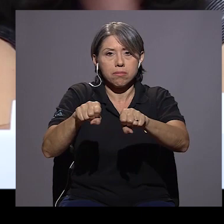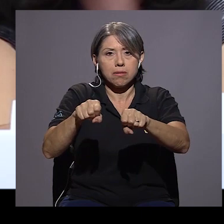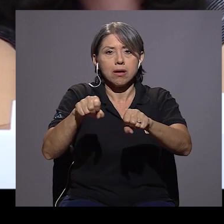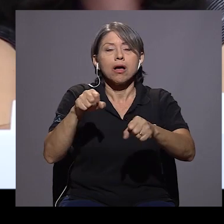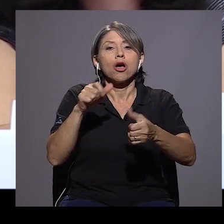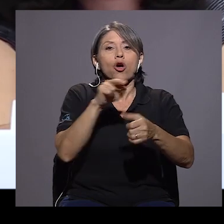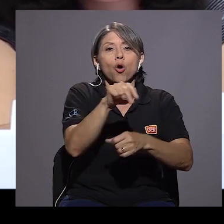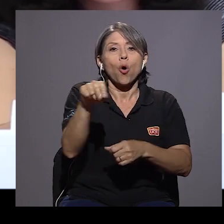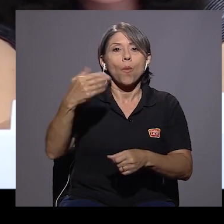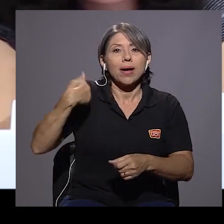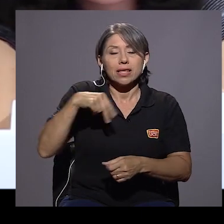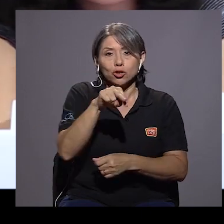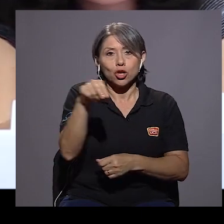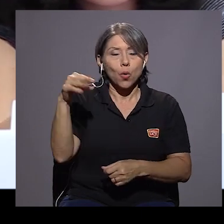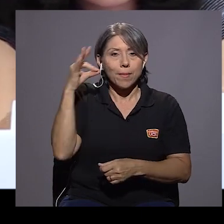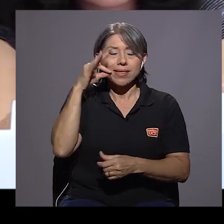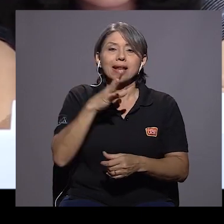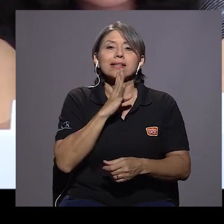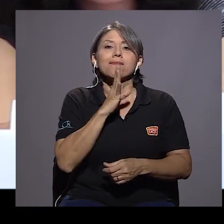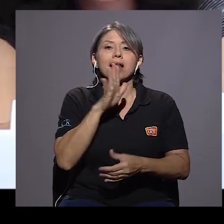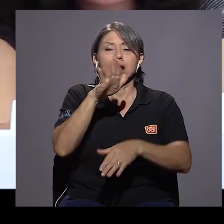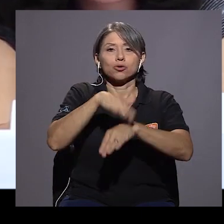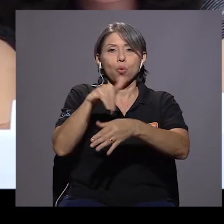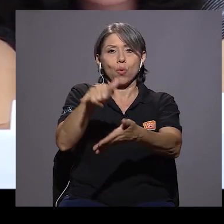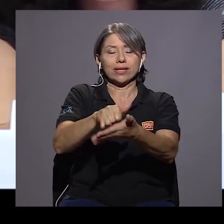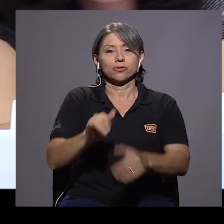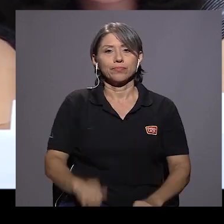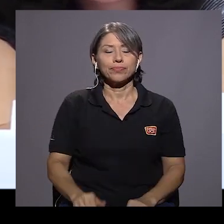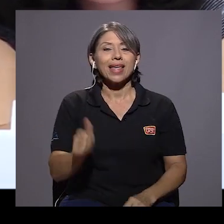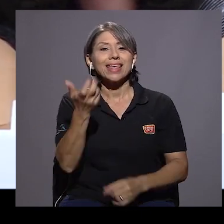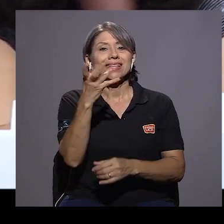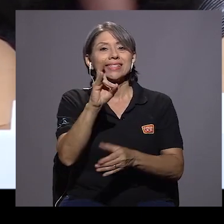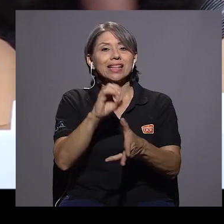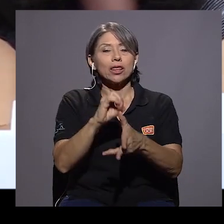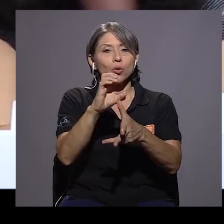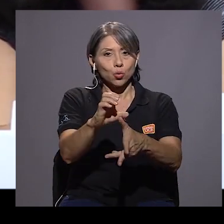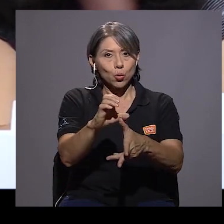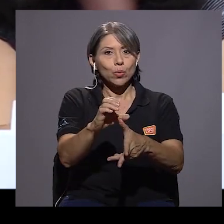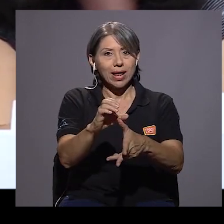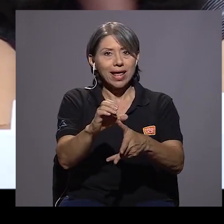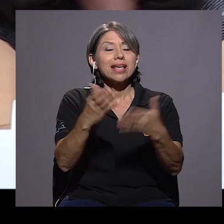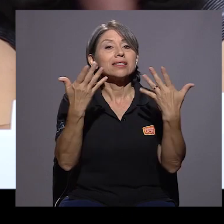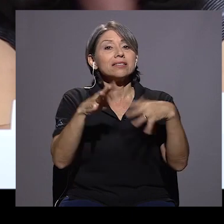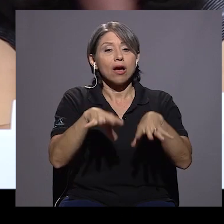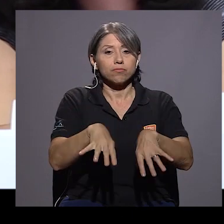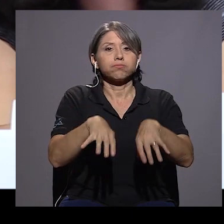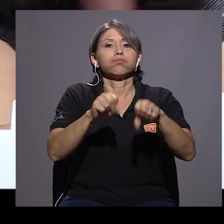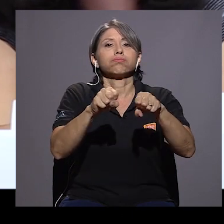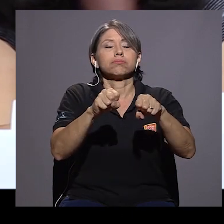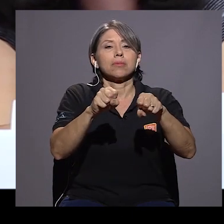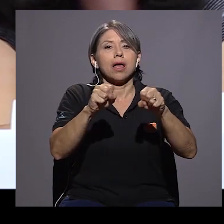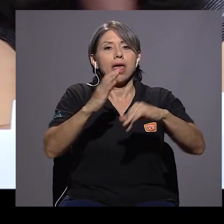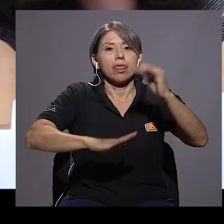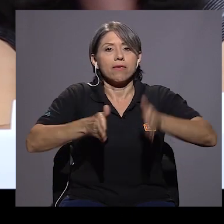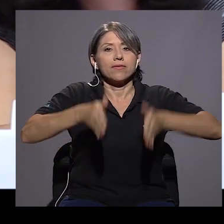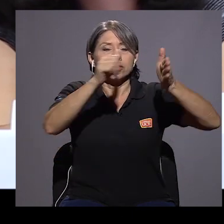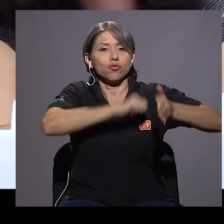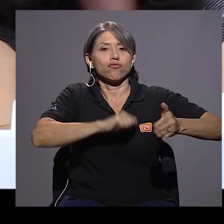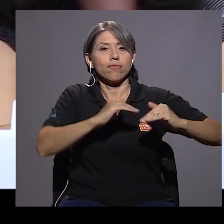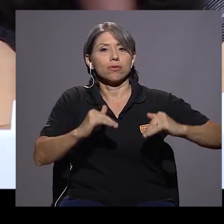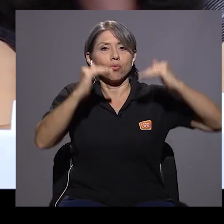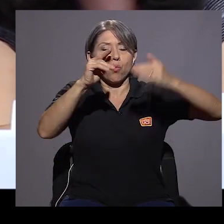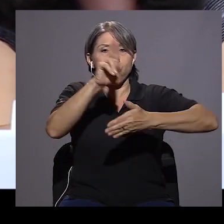Los compañeros y las compañeras ampliarán al respecto. El 17 de octubre se tomó rectoría en la